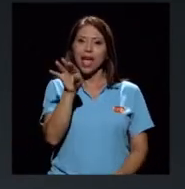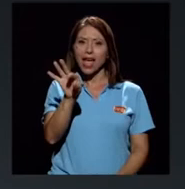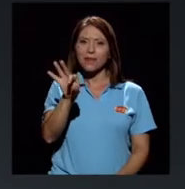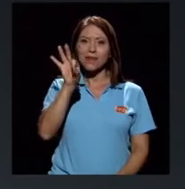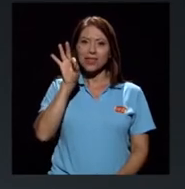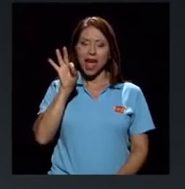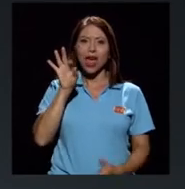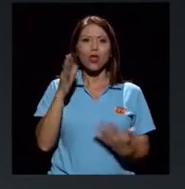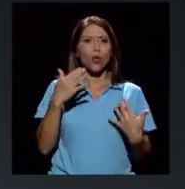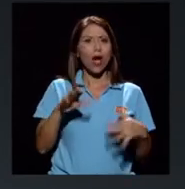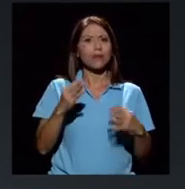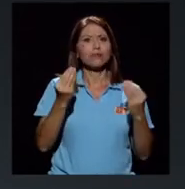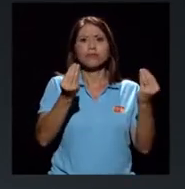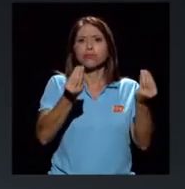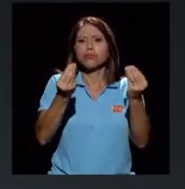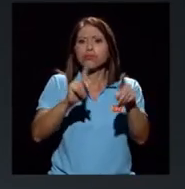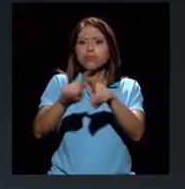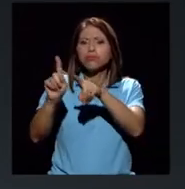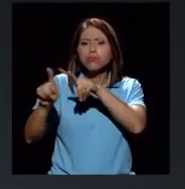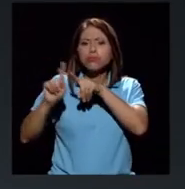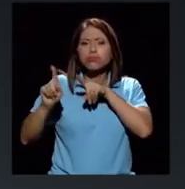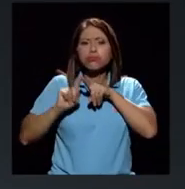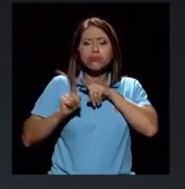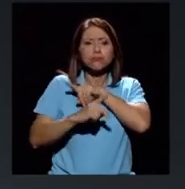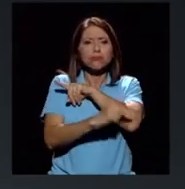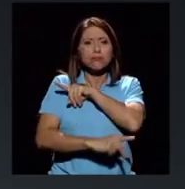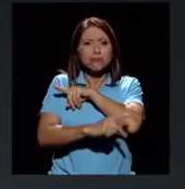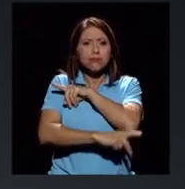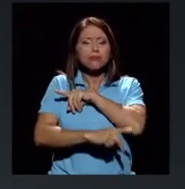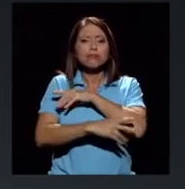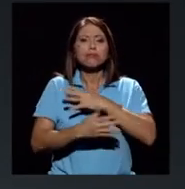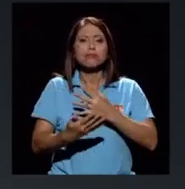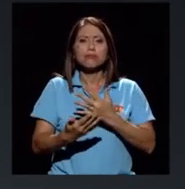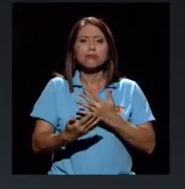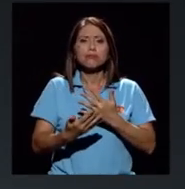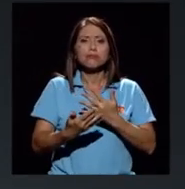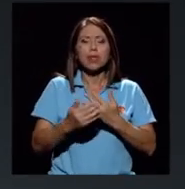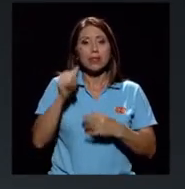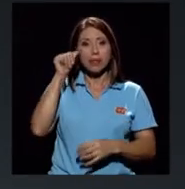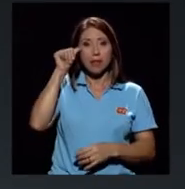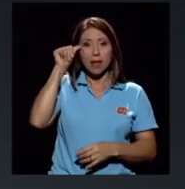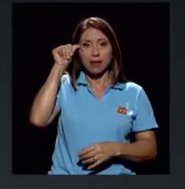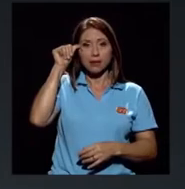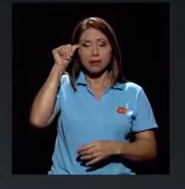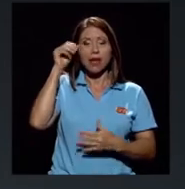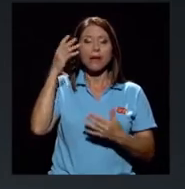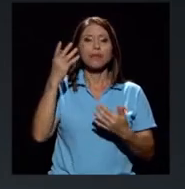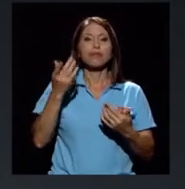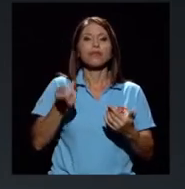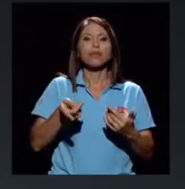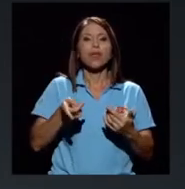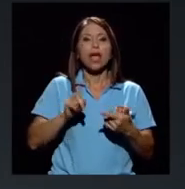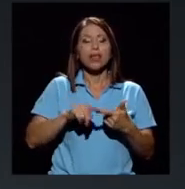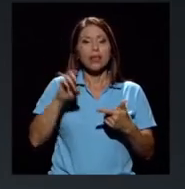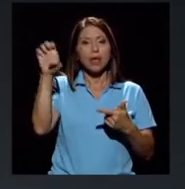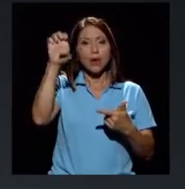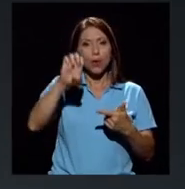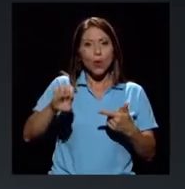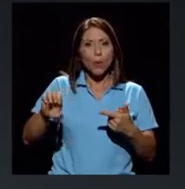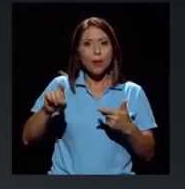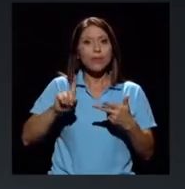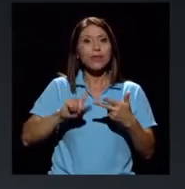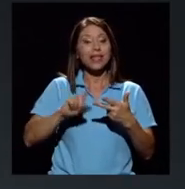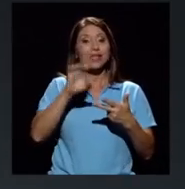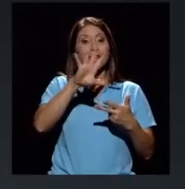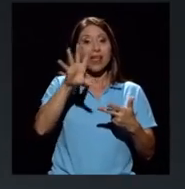una enorme cantidad de países de asia de europa y hasta